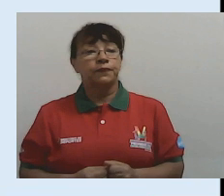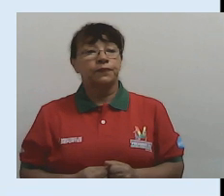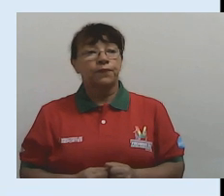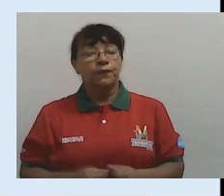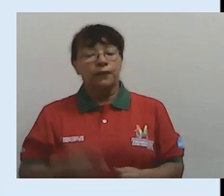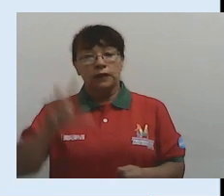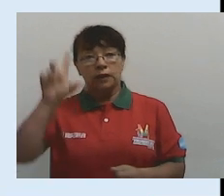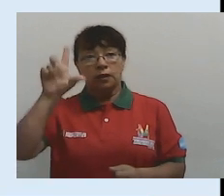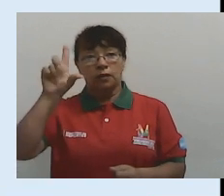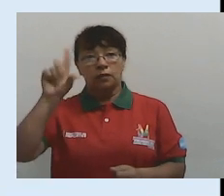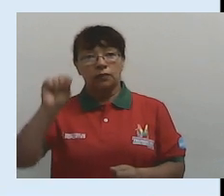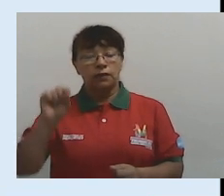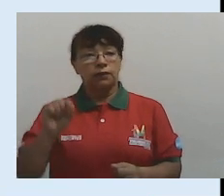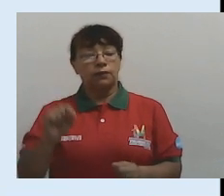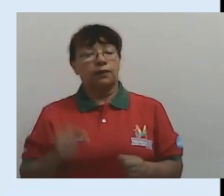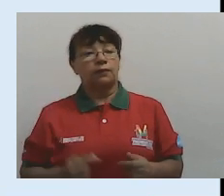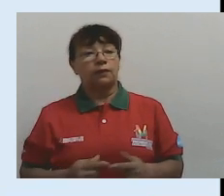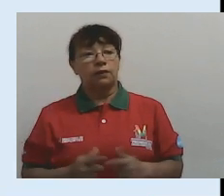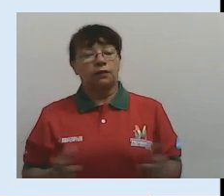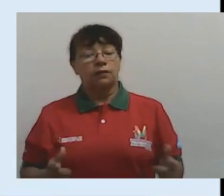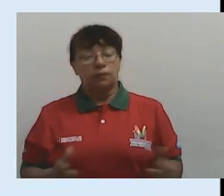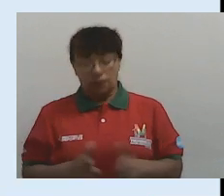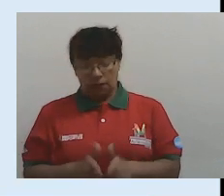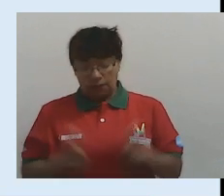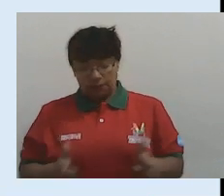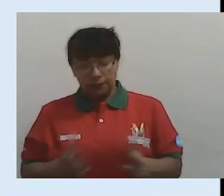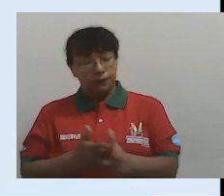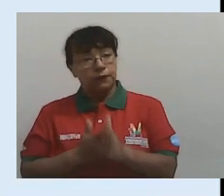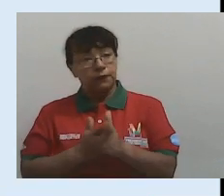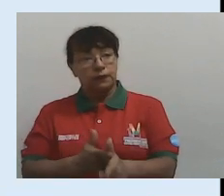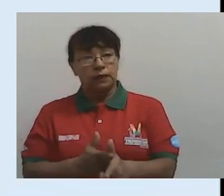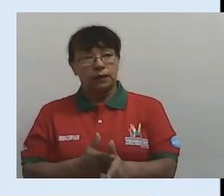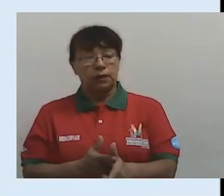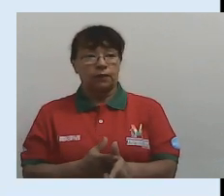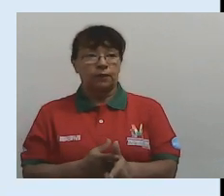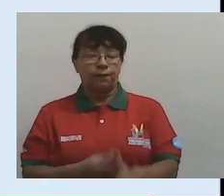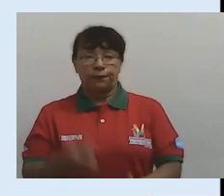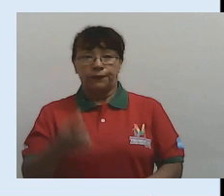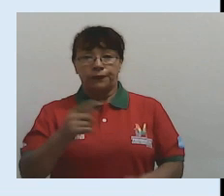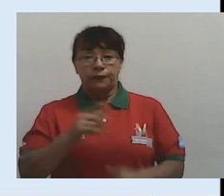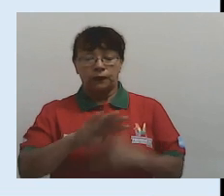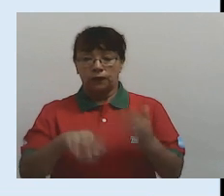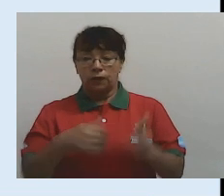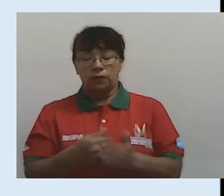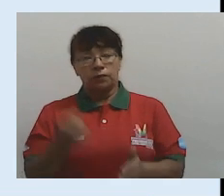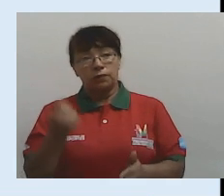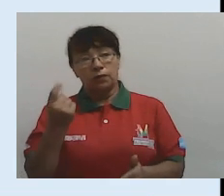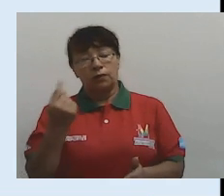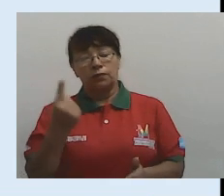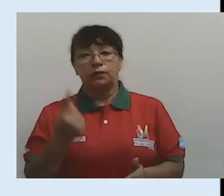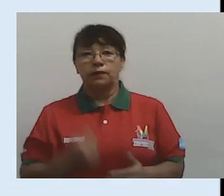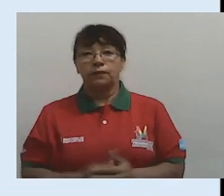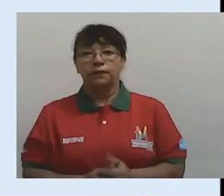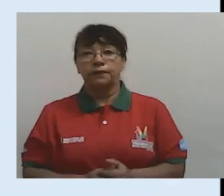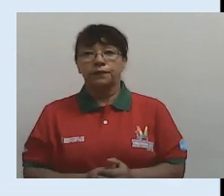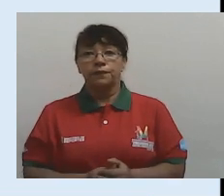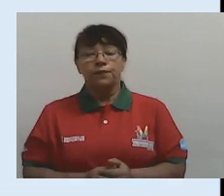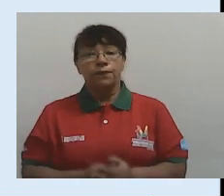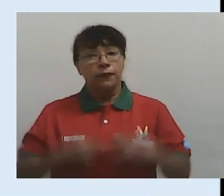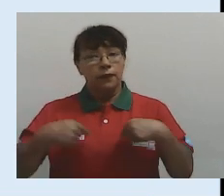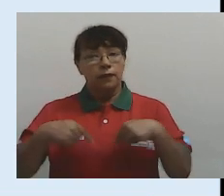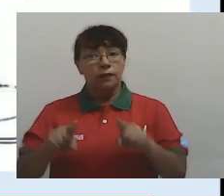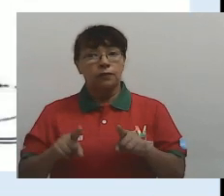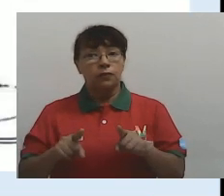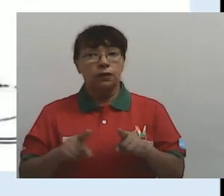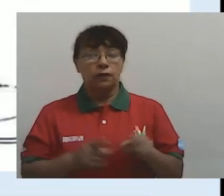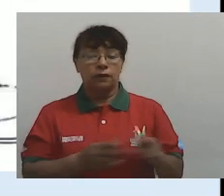9 eventos del mini y en total 11 más los 2 relevos. Vamos a ir a cada una de